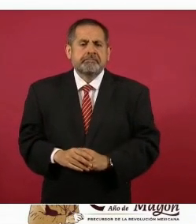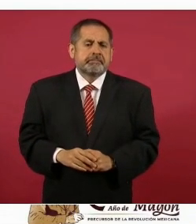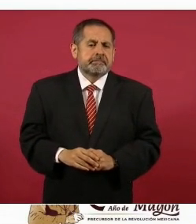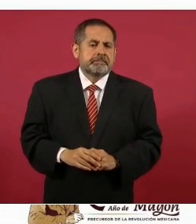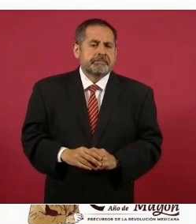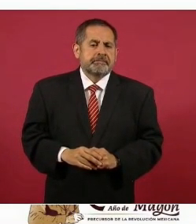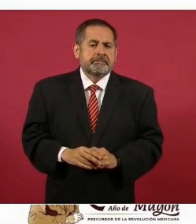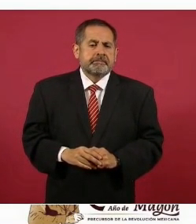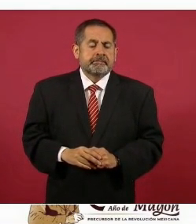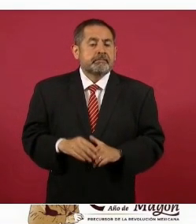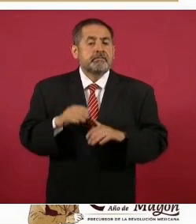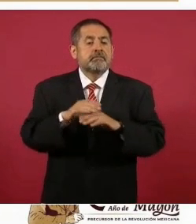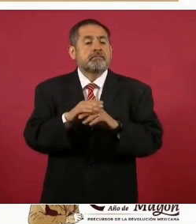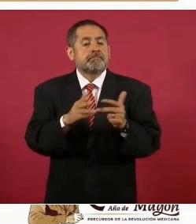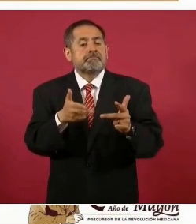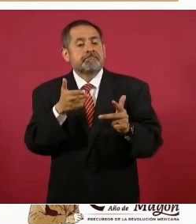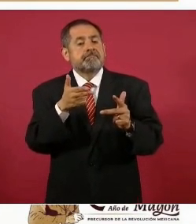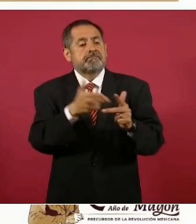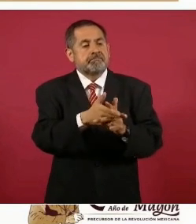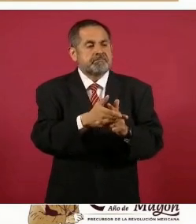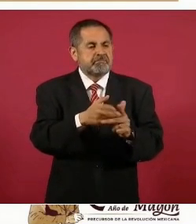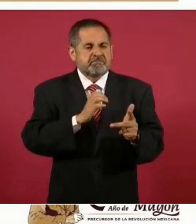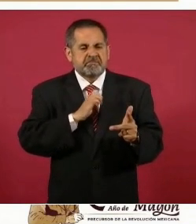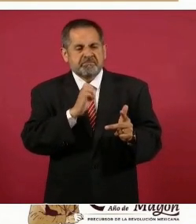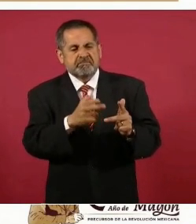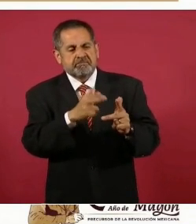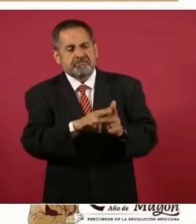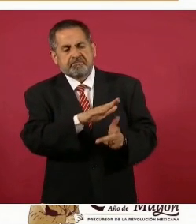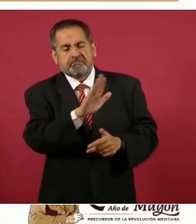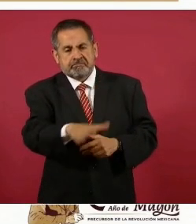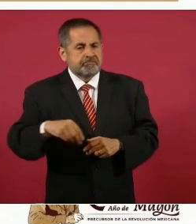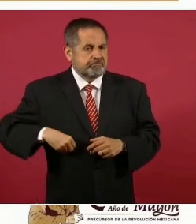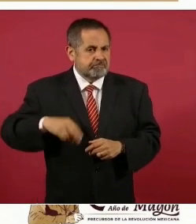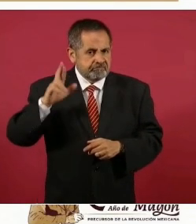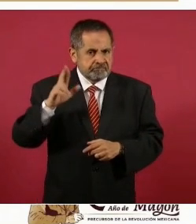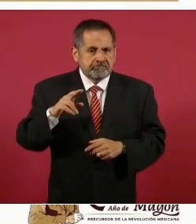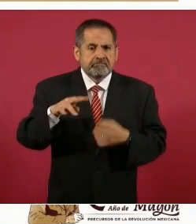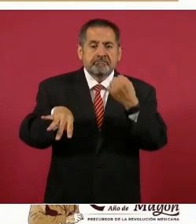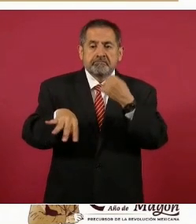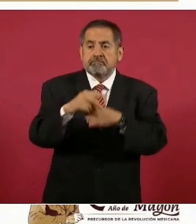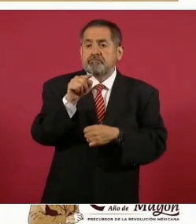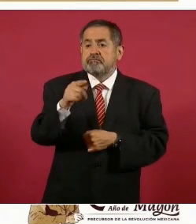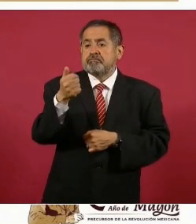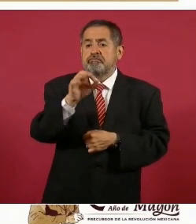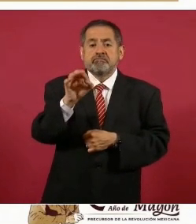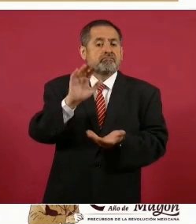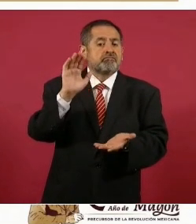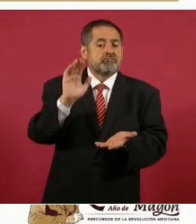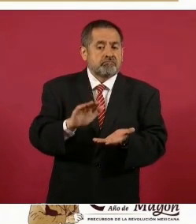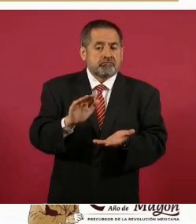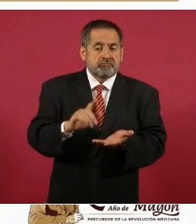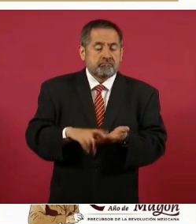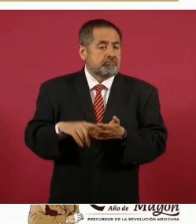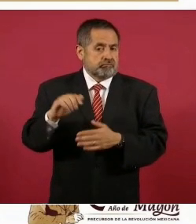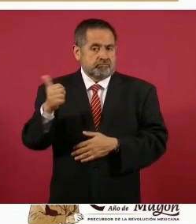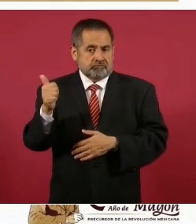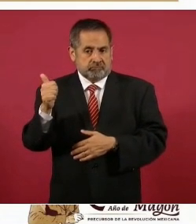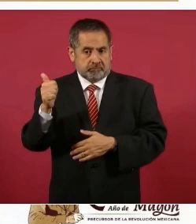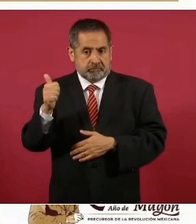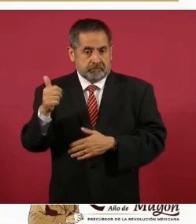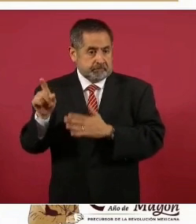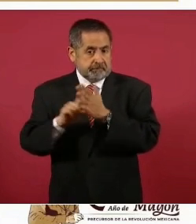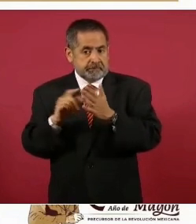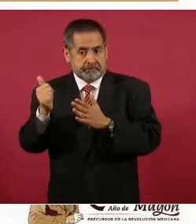y en el homicidio doloso disminuye 14.6% es el agosto más bajo